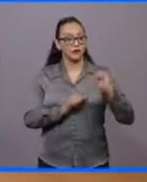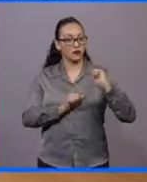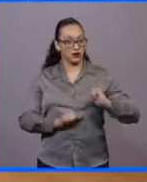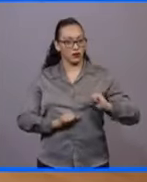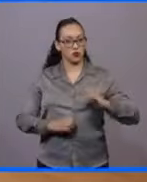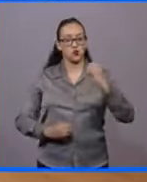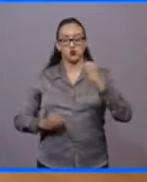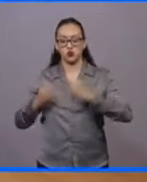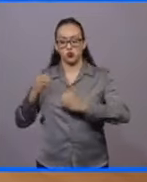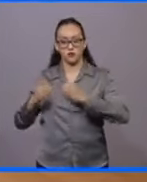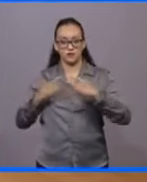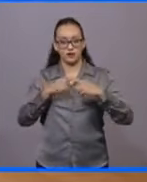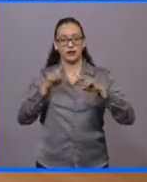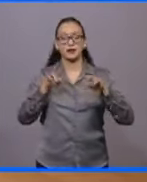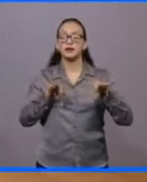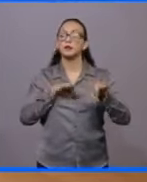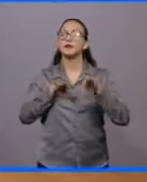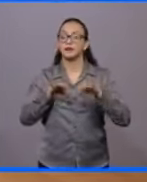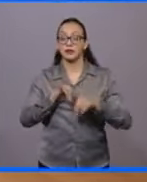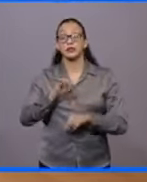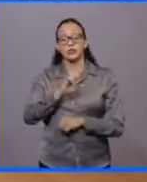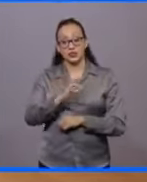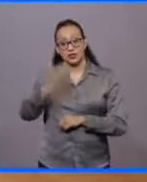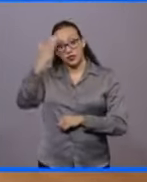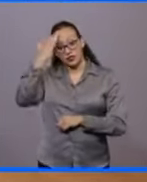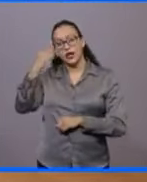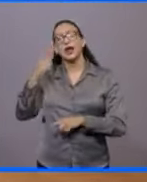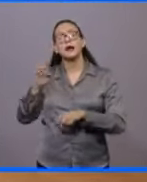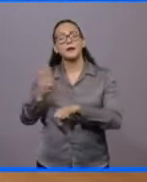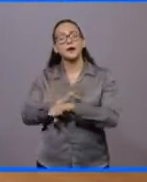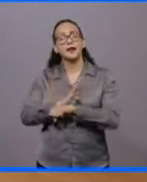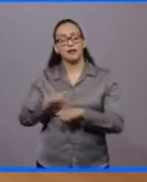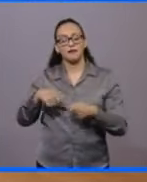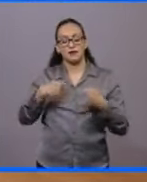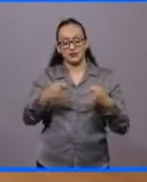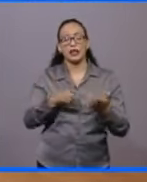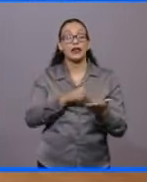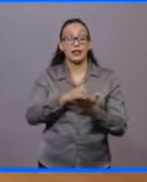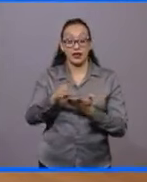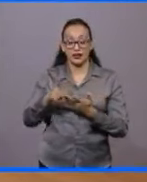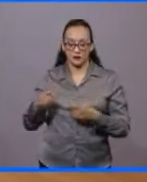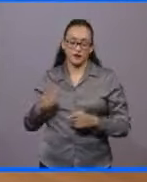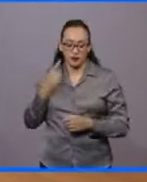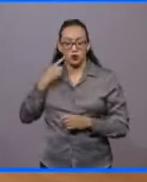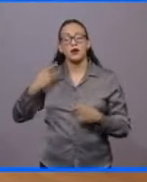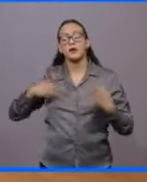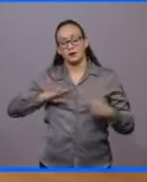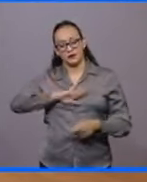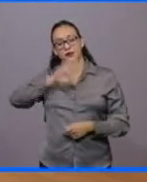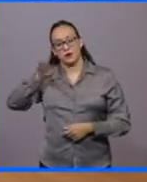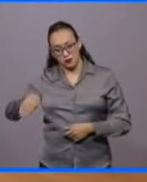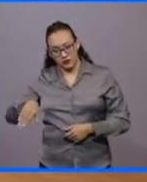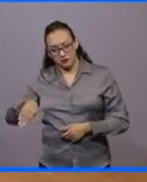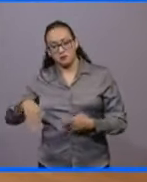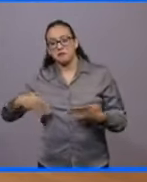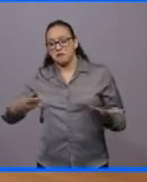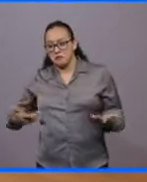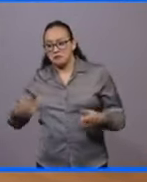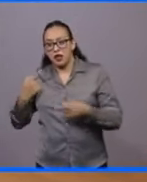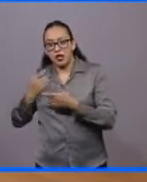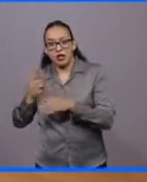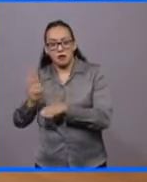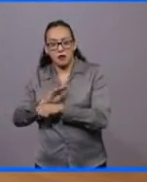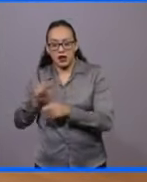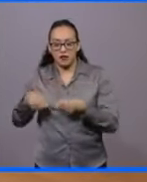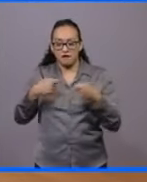Autoridades de justicia en materia laboral reconocieron como beneficiarios de derechos laborales de un trabajador fallecido a los integrantes